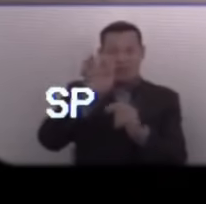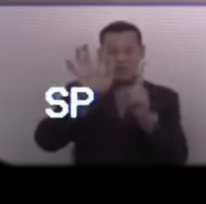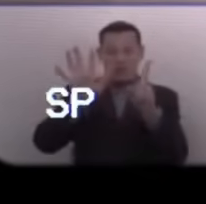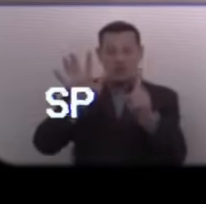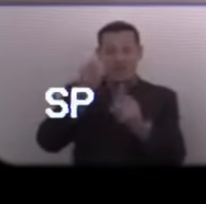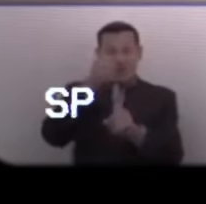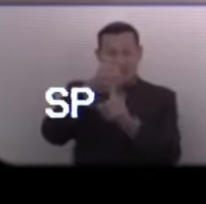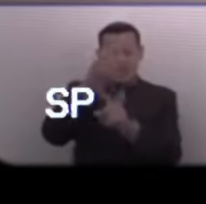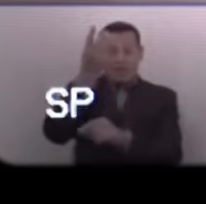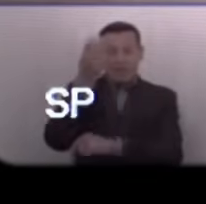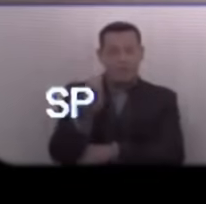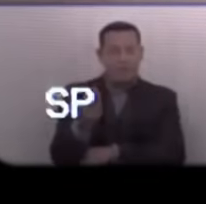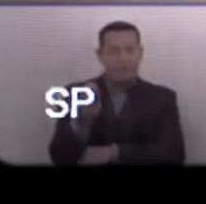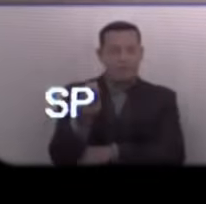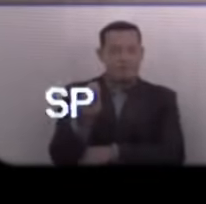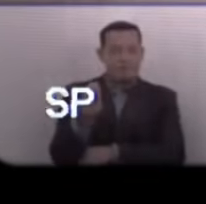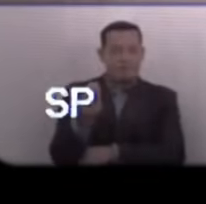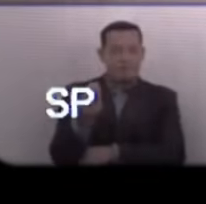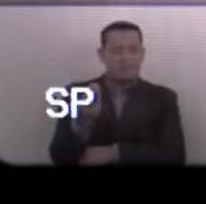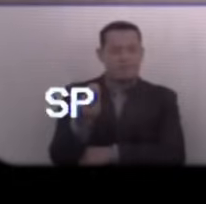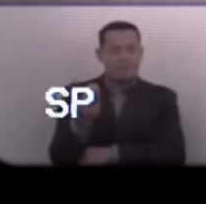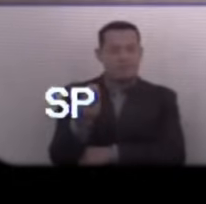diarios.